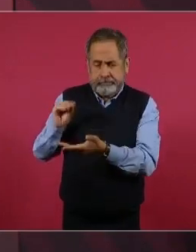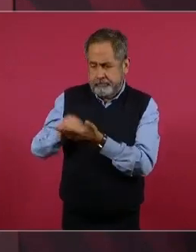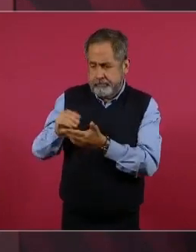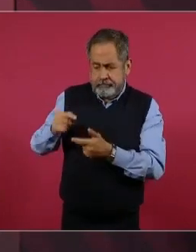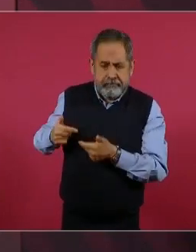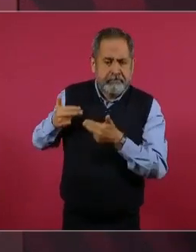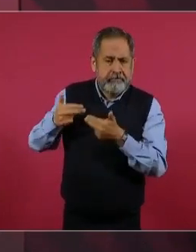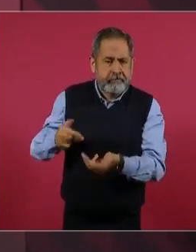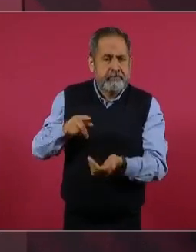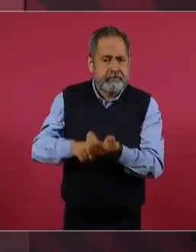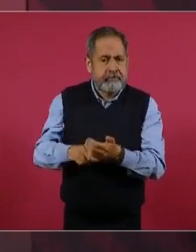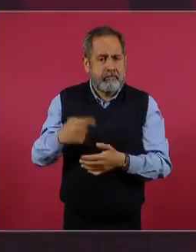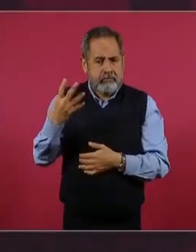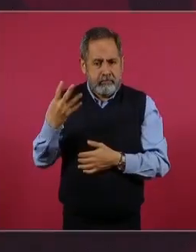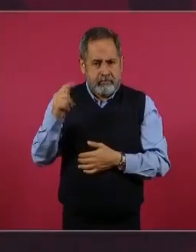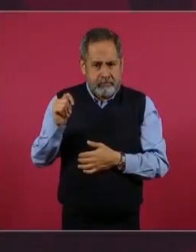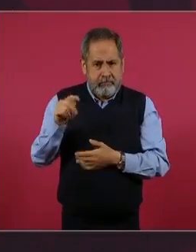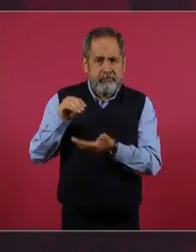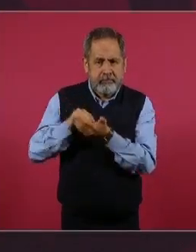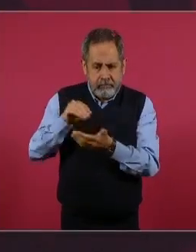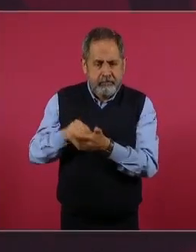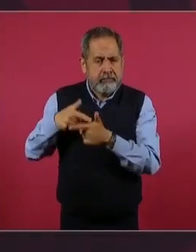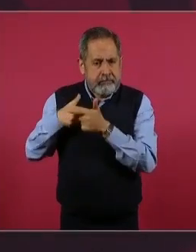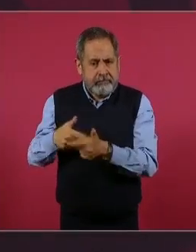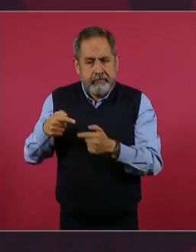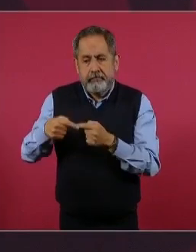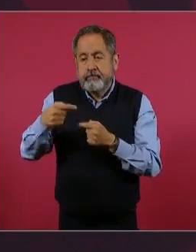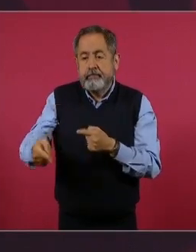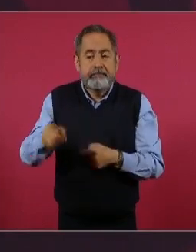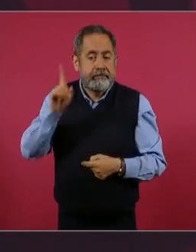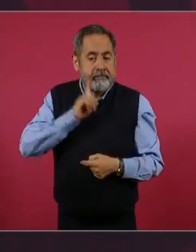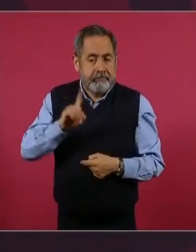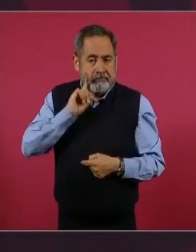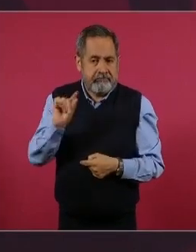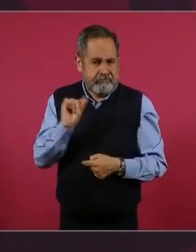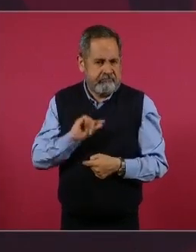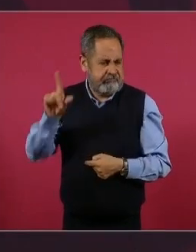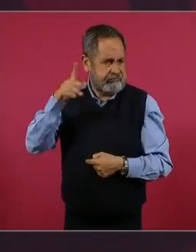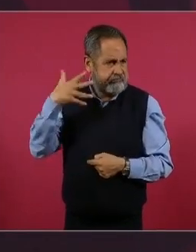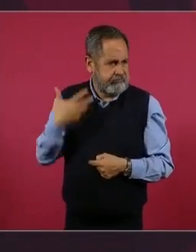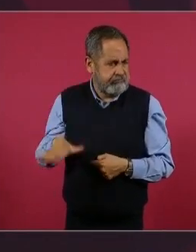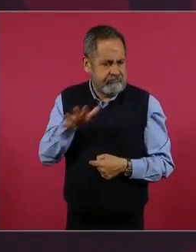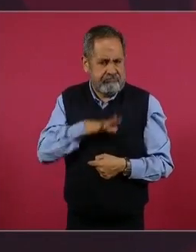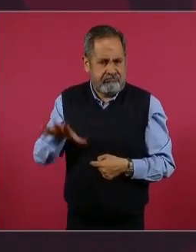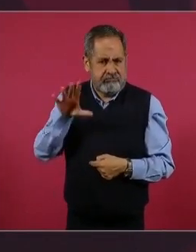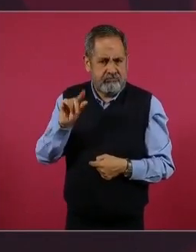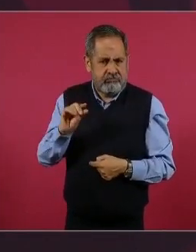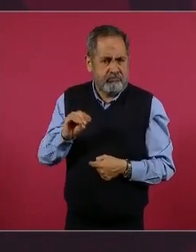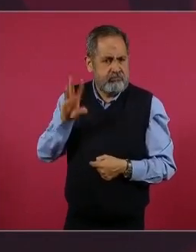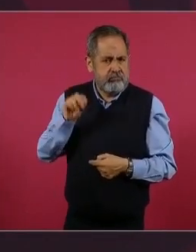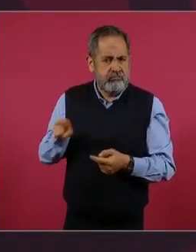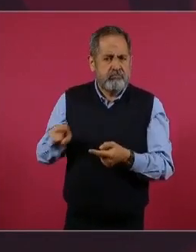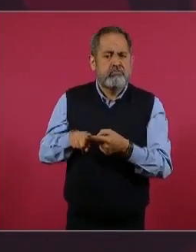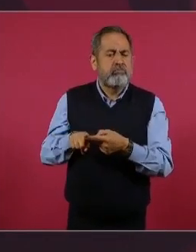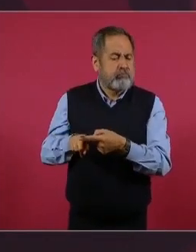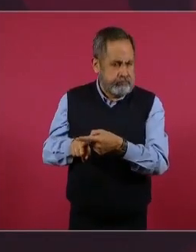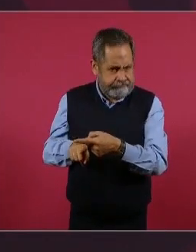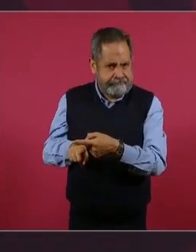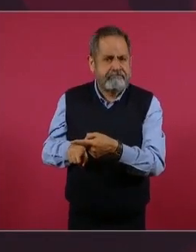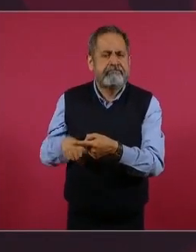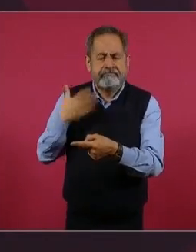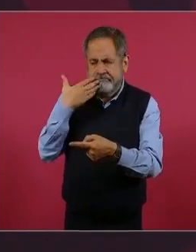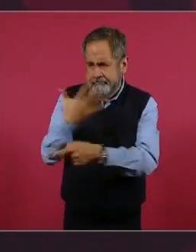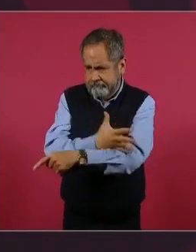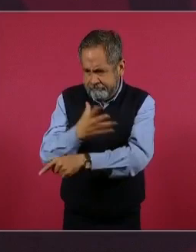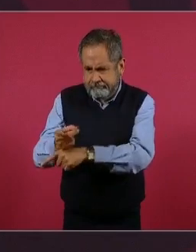continuidad a la transformación, que es una mujer extraordinaria, honesta, sensible.